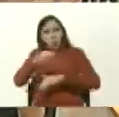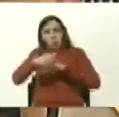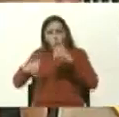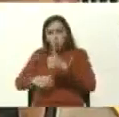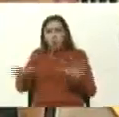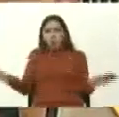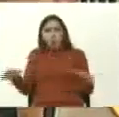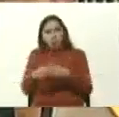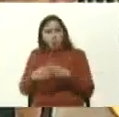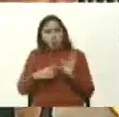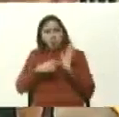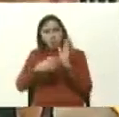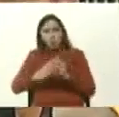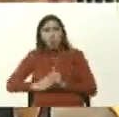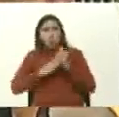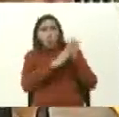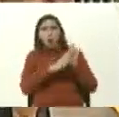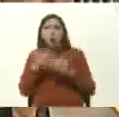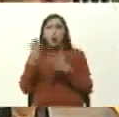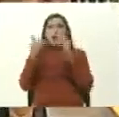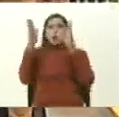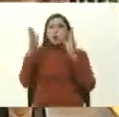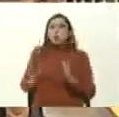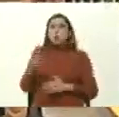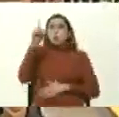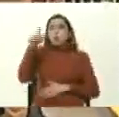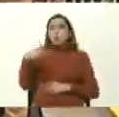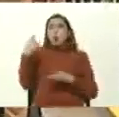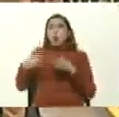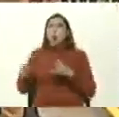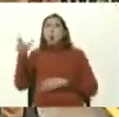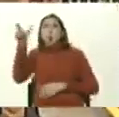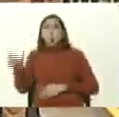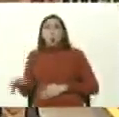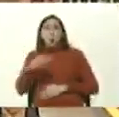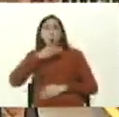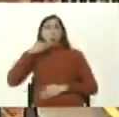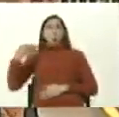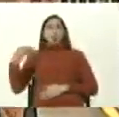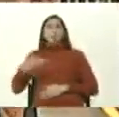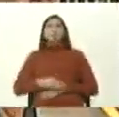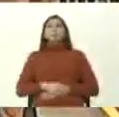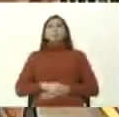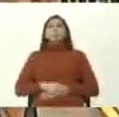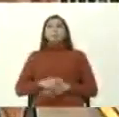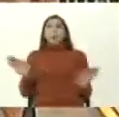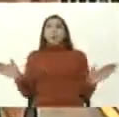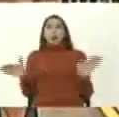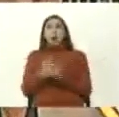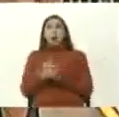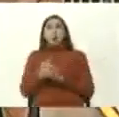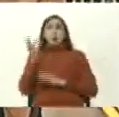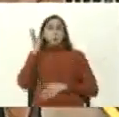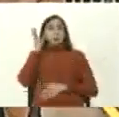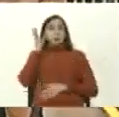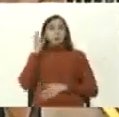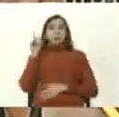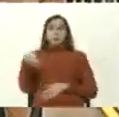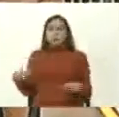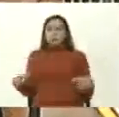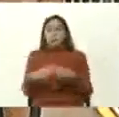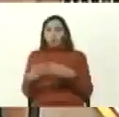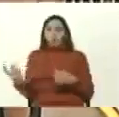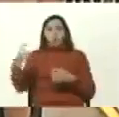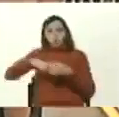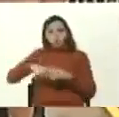estudiantil, el compañero Dey Olivero de la FEBEU y la compañera Victoria de la FEBEM, junto